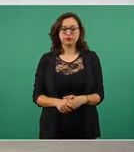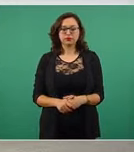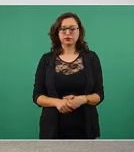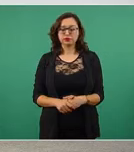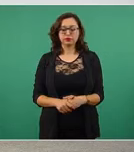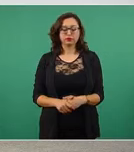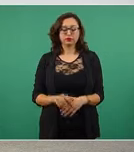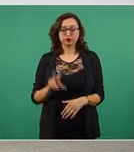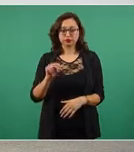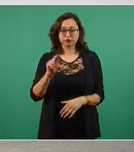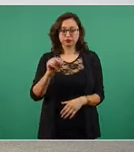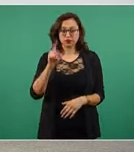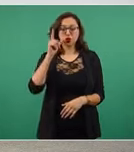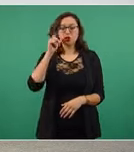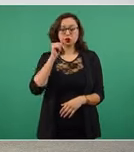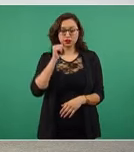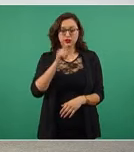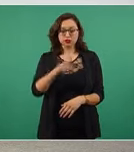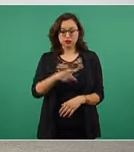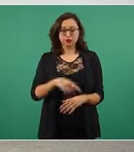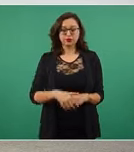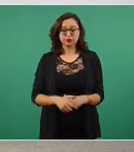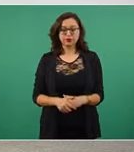No, mañana.